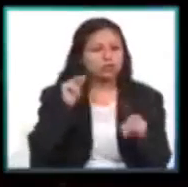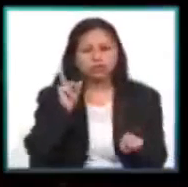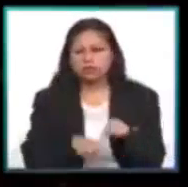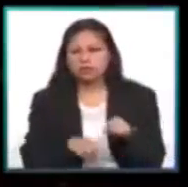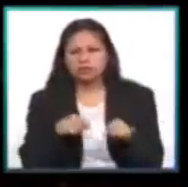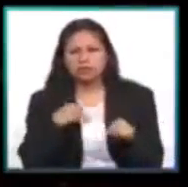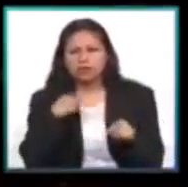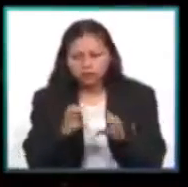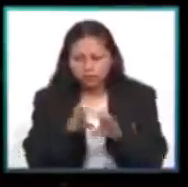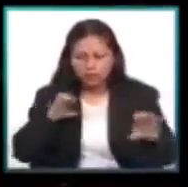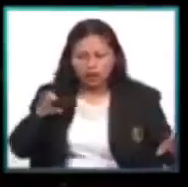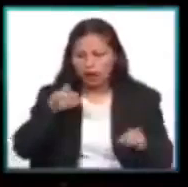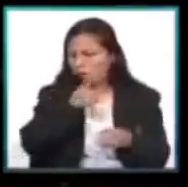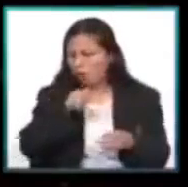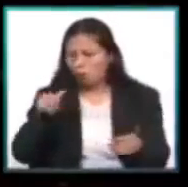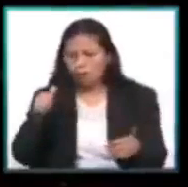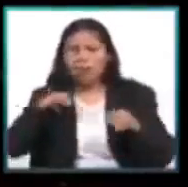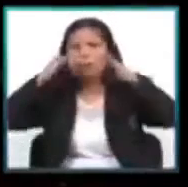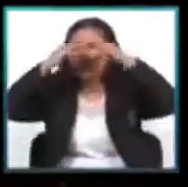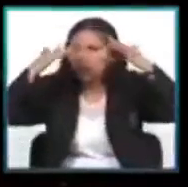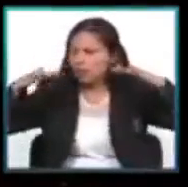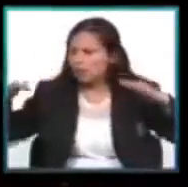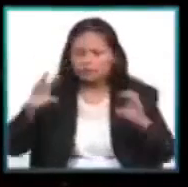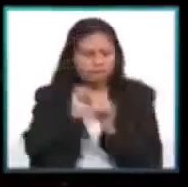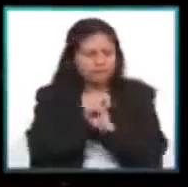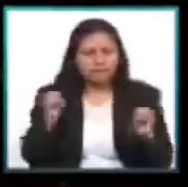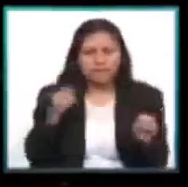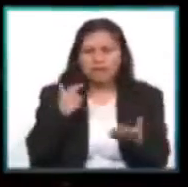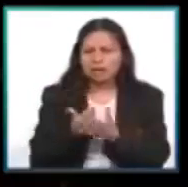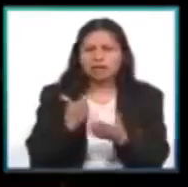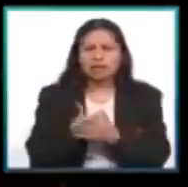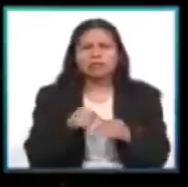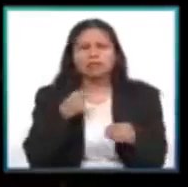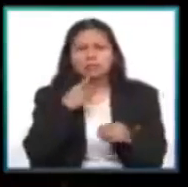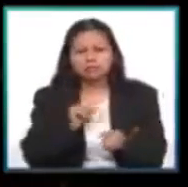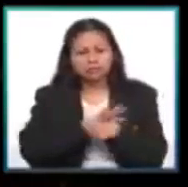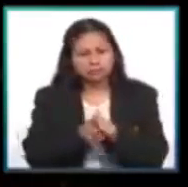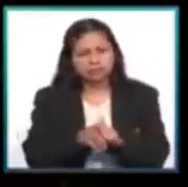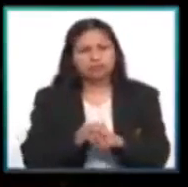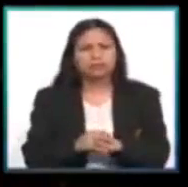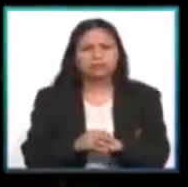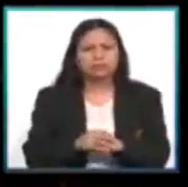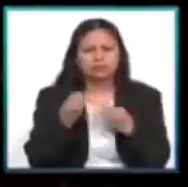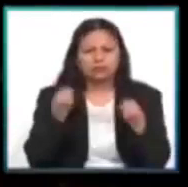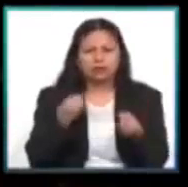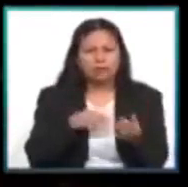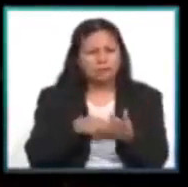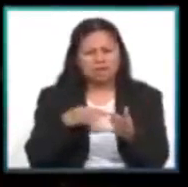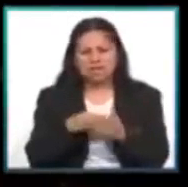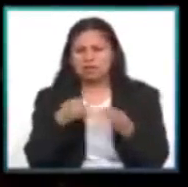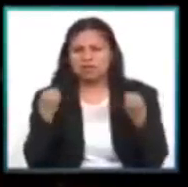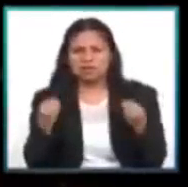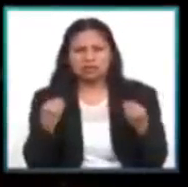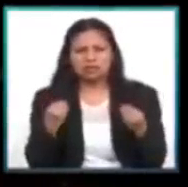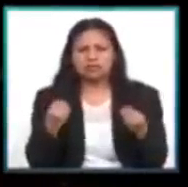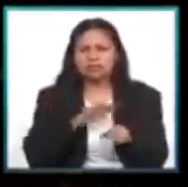ni siquiera tuberías, no tienen ni siquiera láminas? Ha habido dinero de la pandemia, ha habido millones de la pandemia